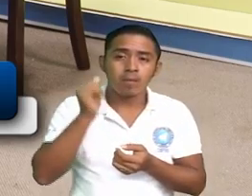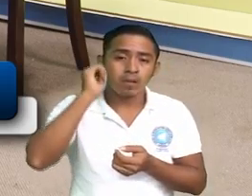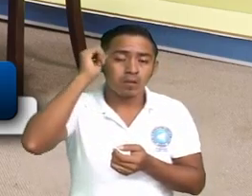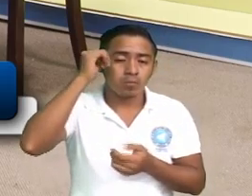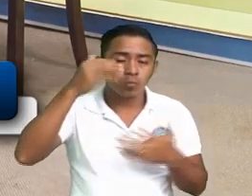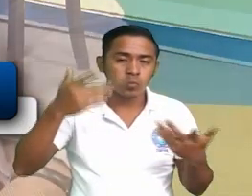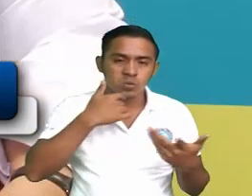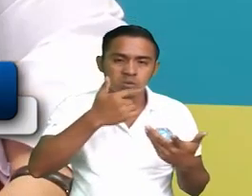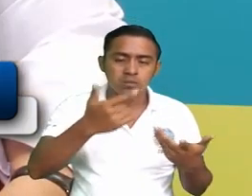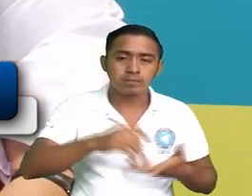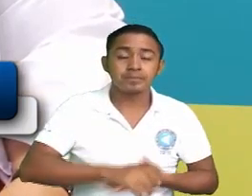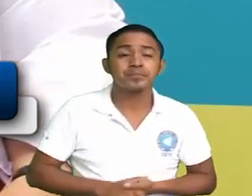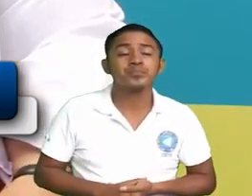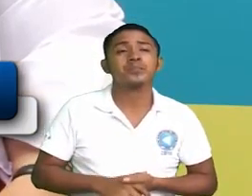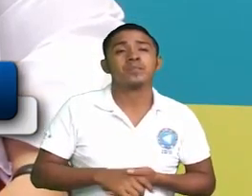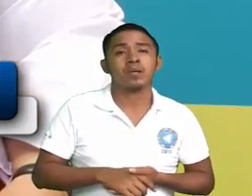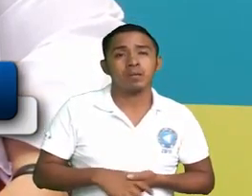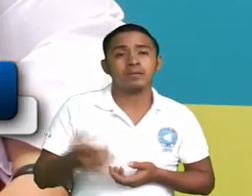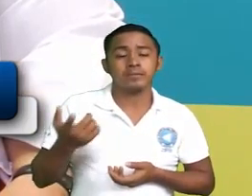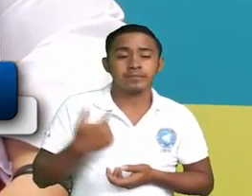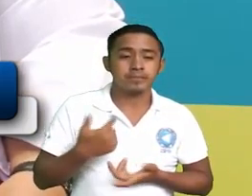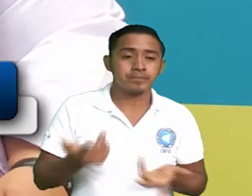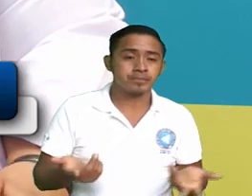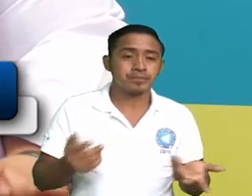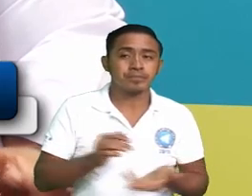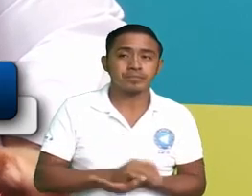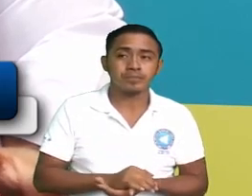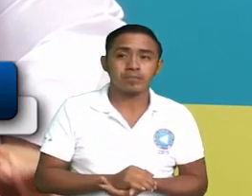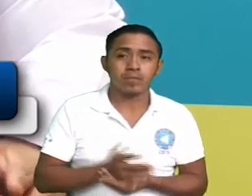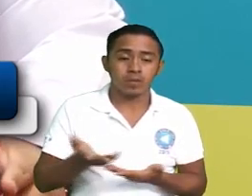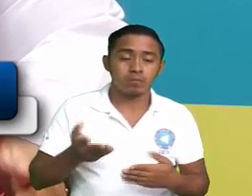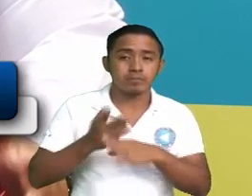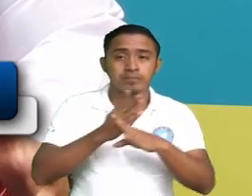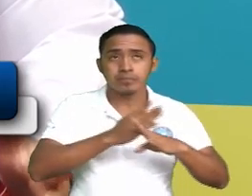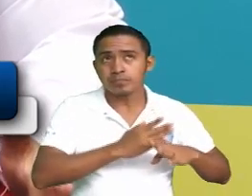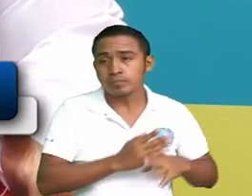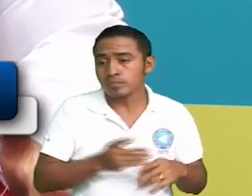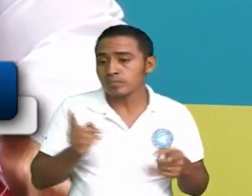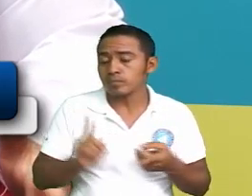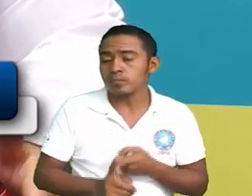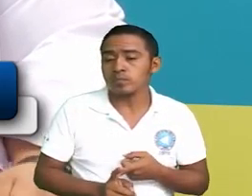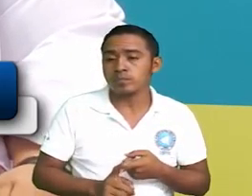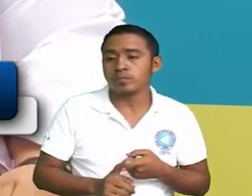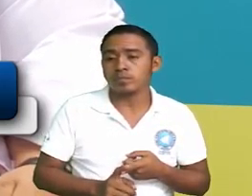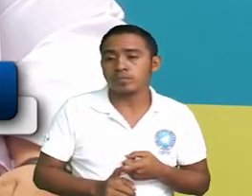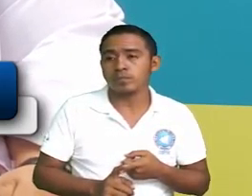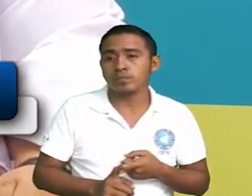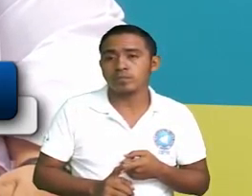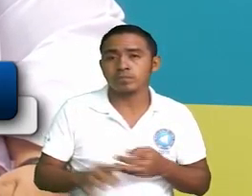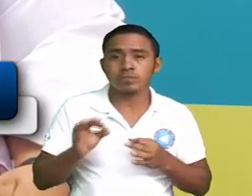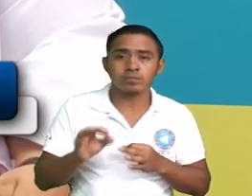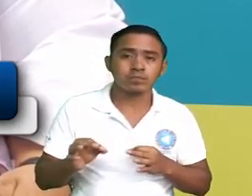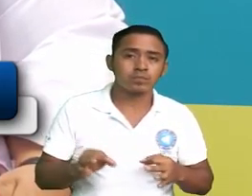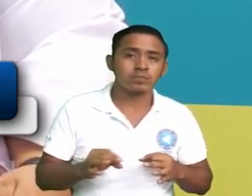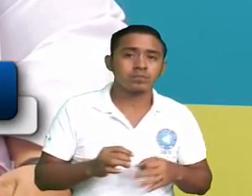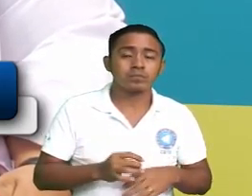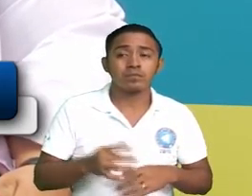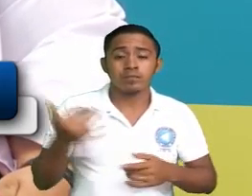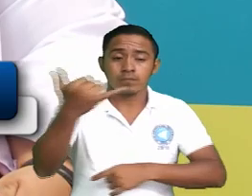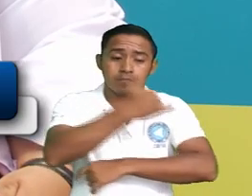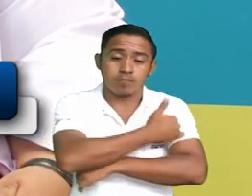estamos garantizando como ministerio, ¿verdad?, la parte de riesgo. Nosotros consideramos la parte de riesgo garantizando la